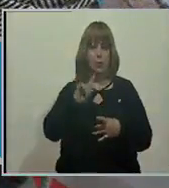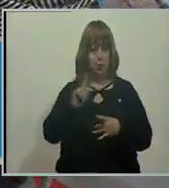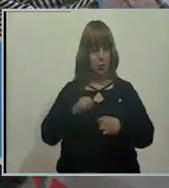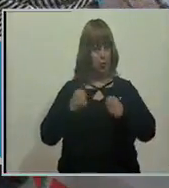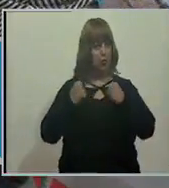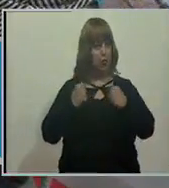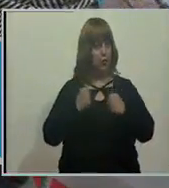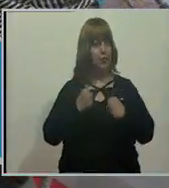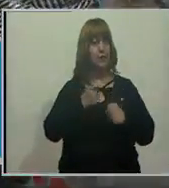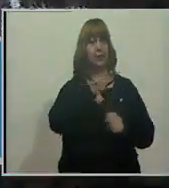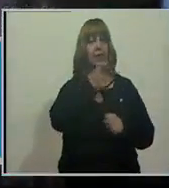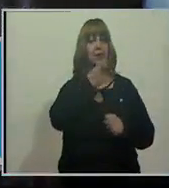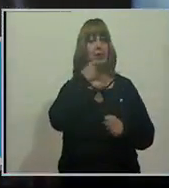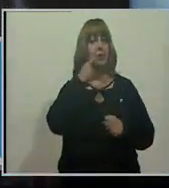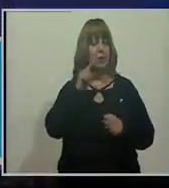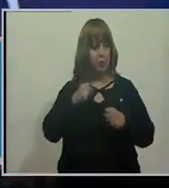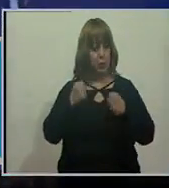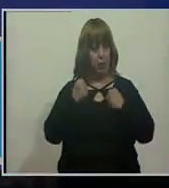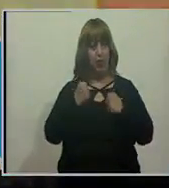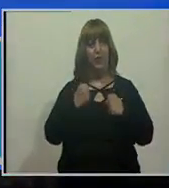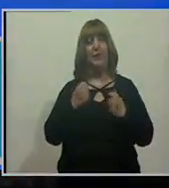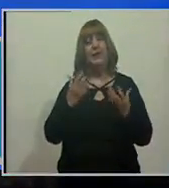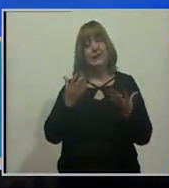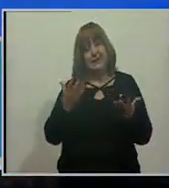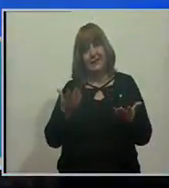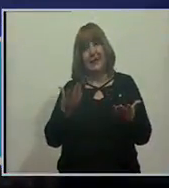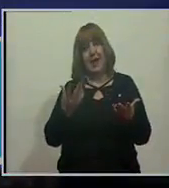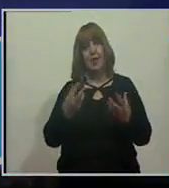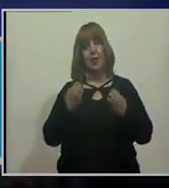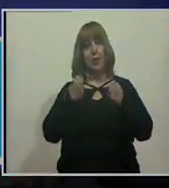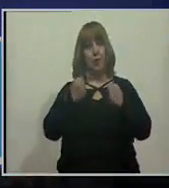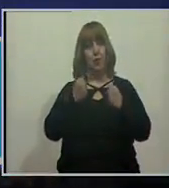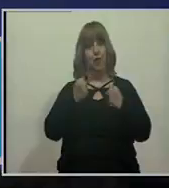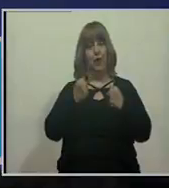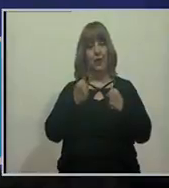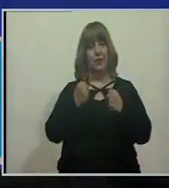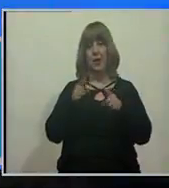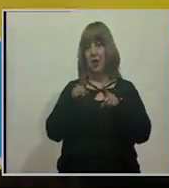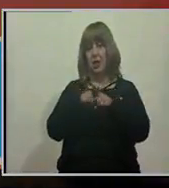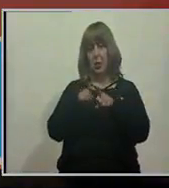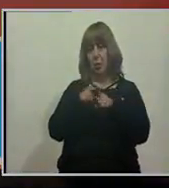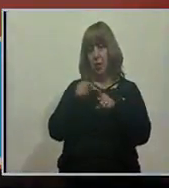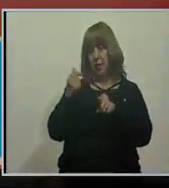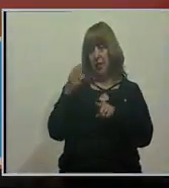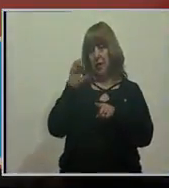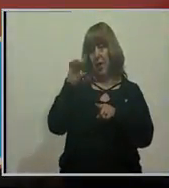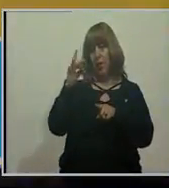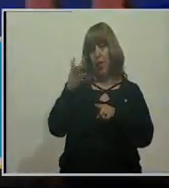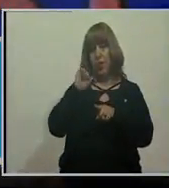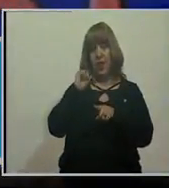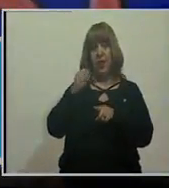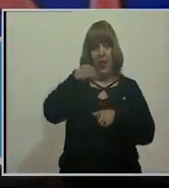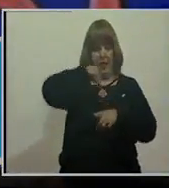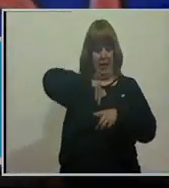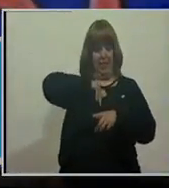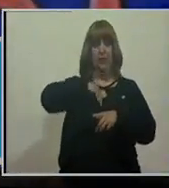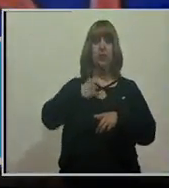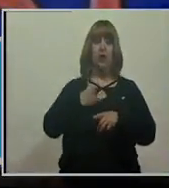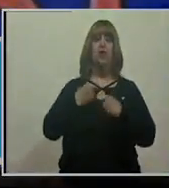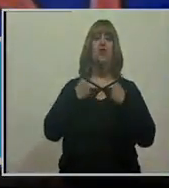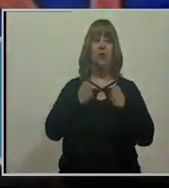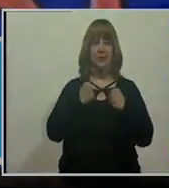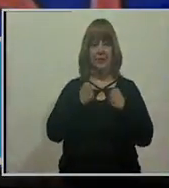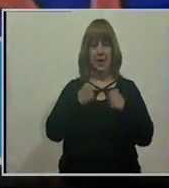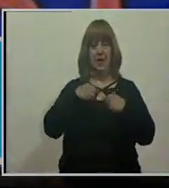sí, lógicamente lo que pasa es que, bueno, la fortaleza, al igual que como contaba recién Claudia, pasa por dentro. Claro,